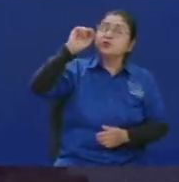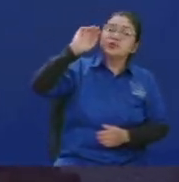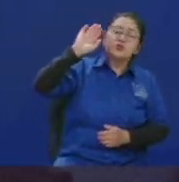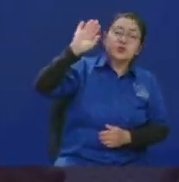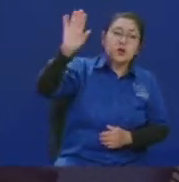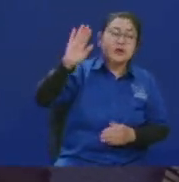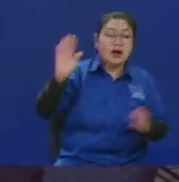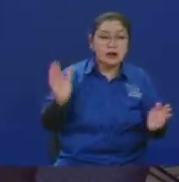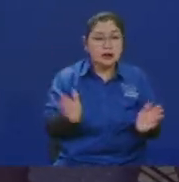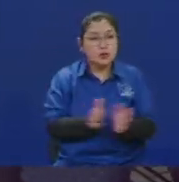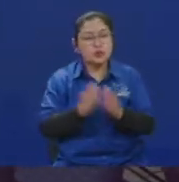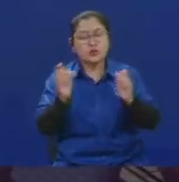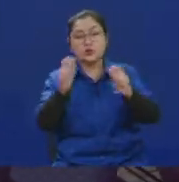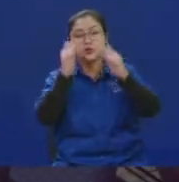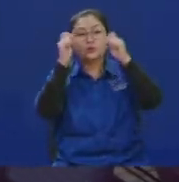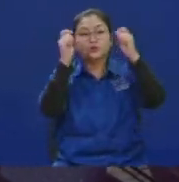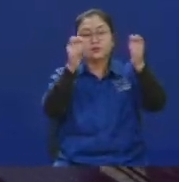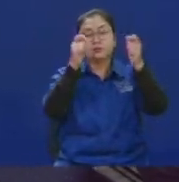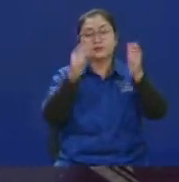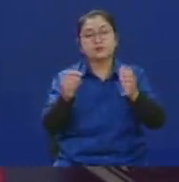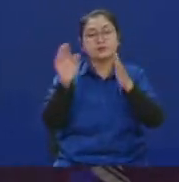Aleluya.